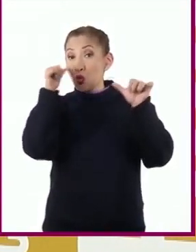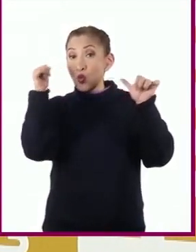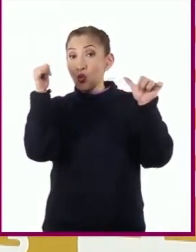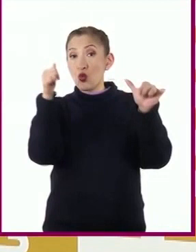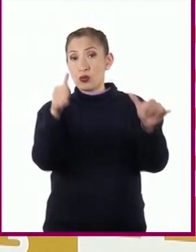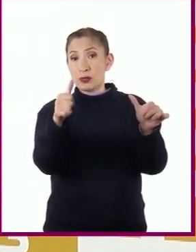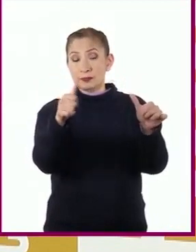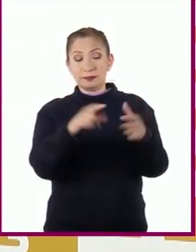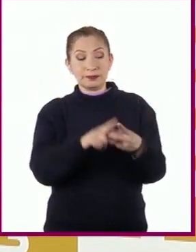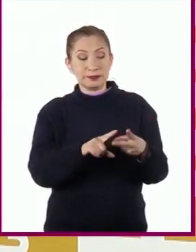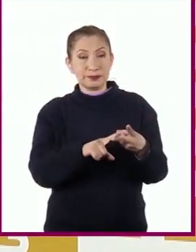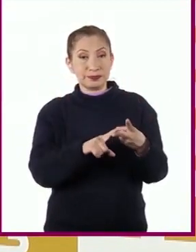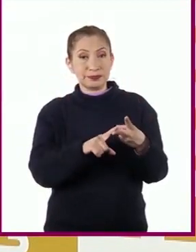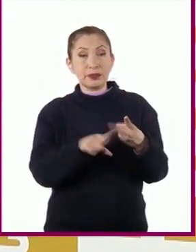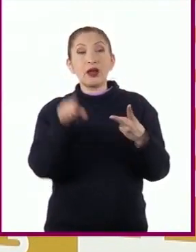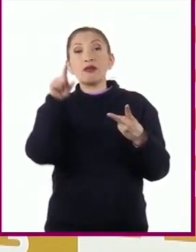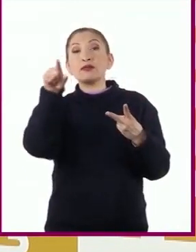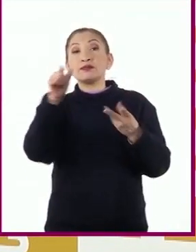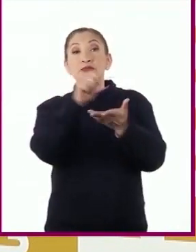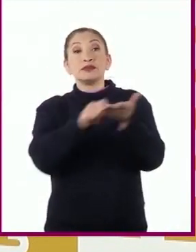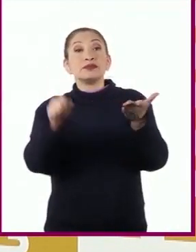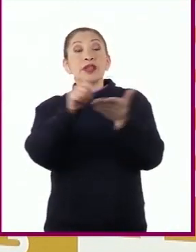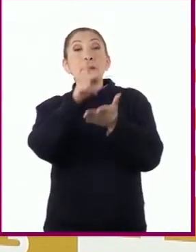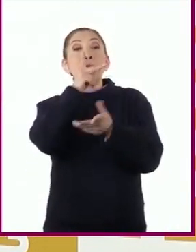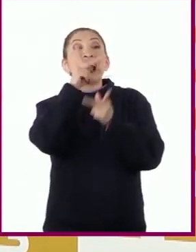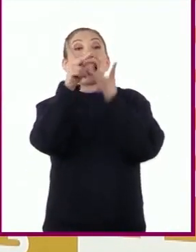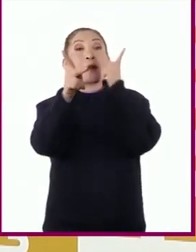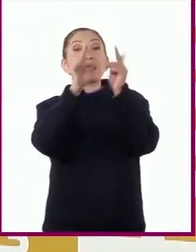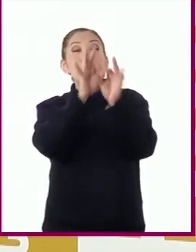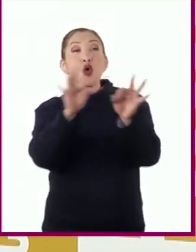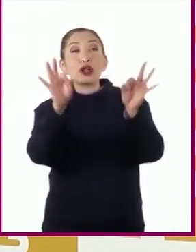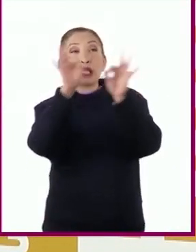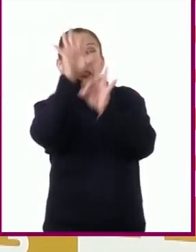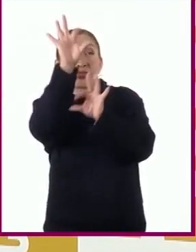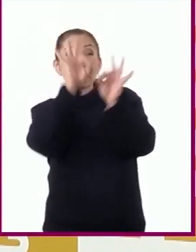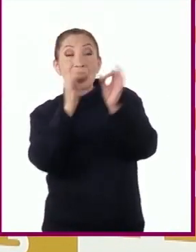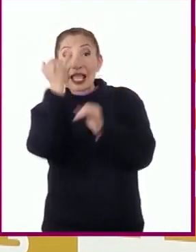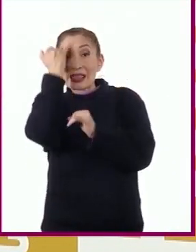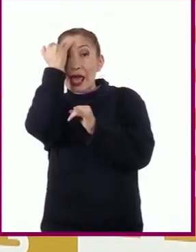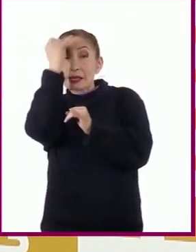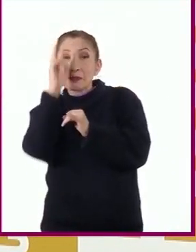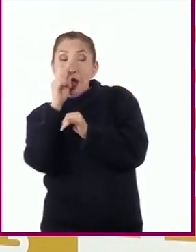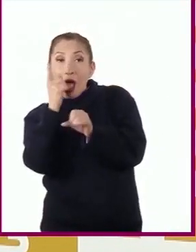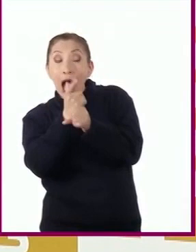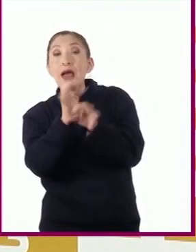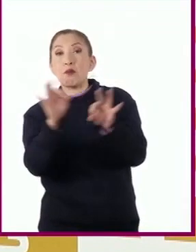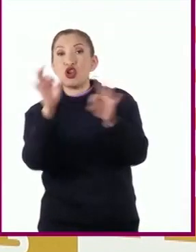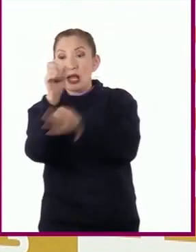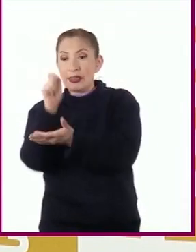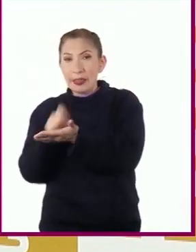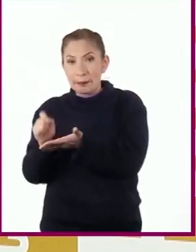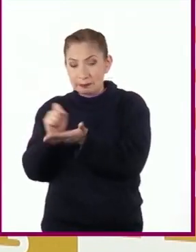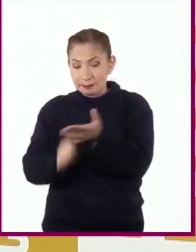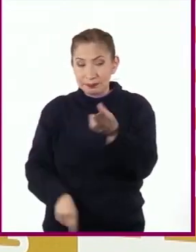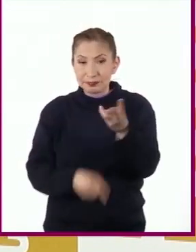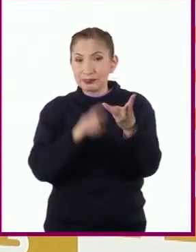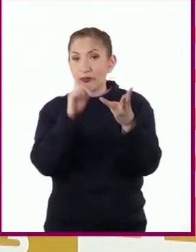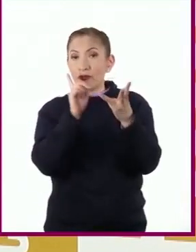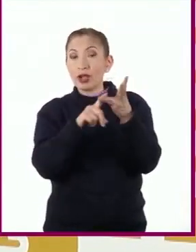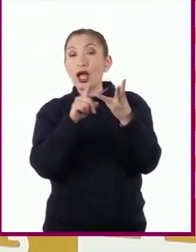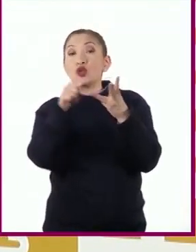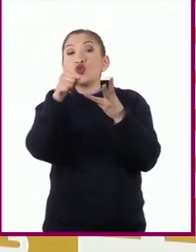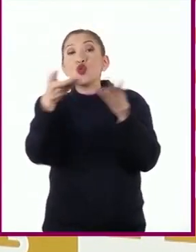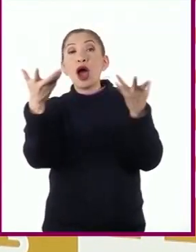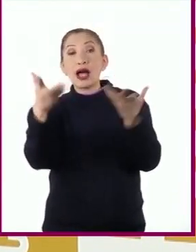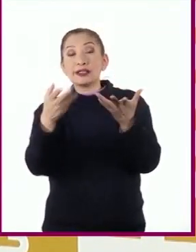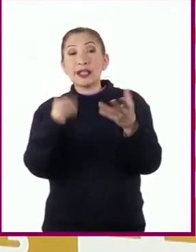atención. 2. Anoten las palabras clave e ideas principales del tema. 3.